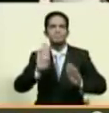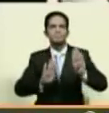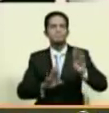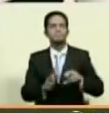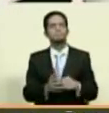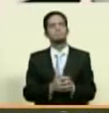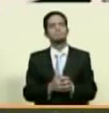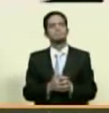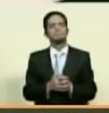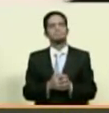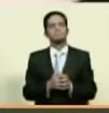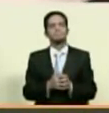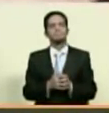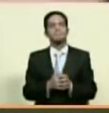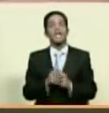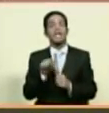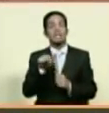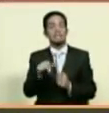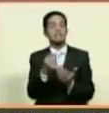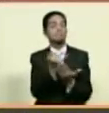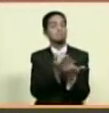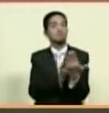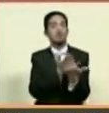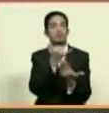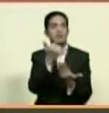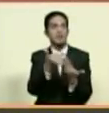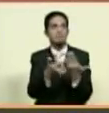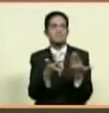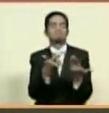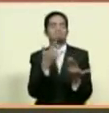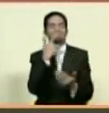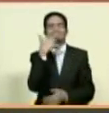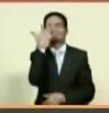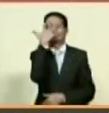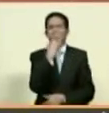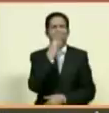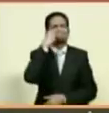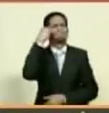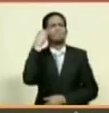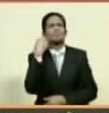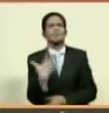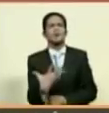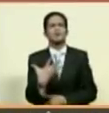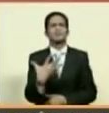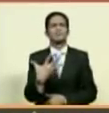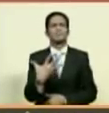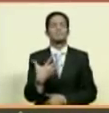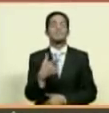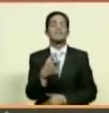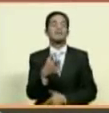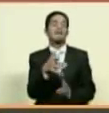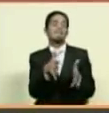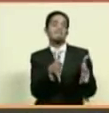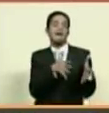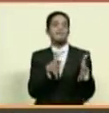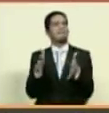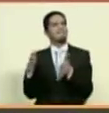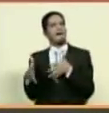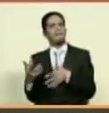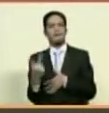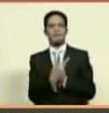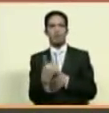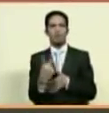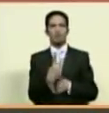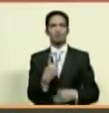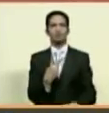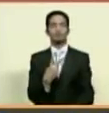Es un programa virtuoso, el presidente lo ha dicho, es un programa ganar-ganar, que todos